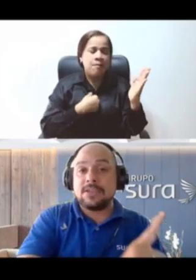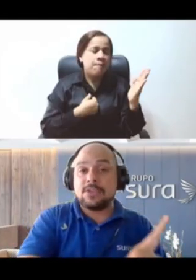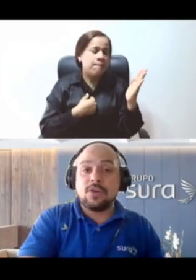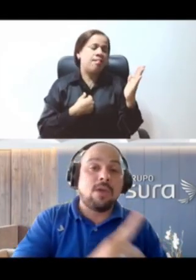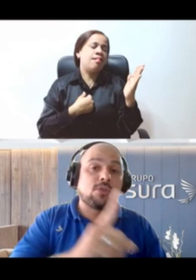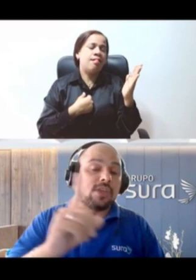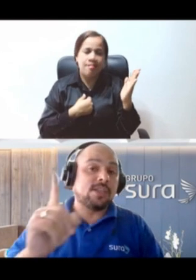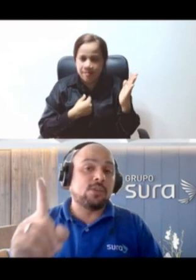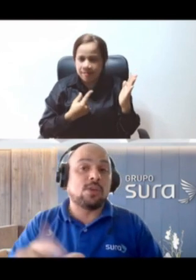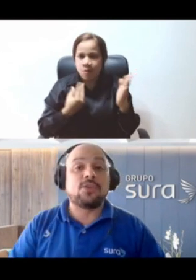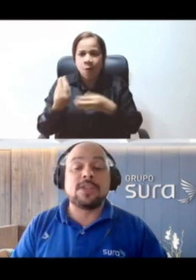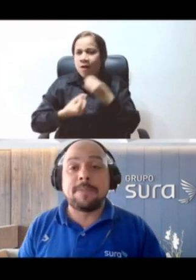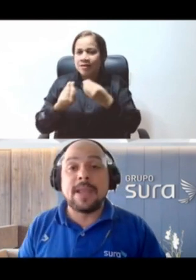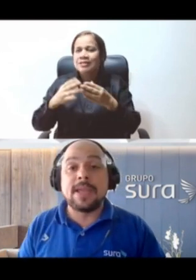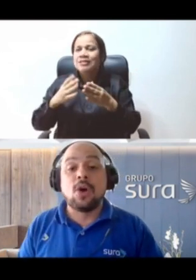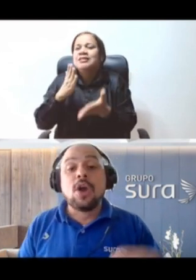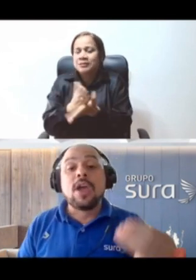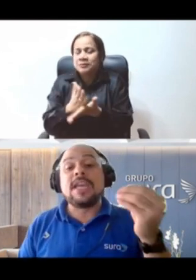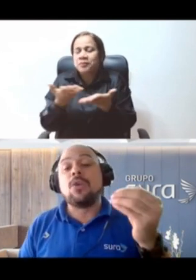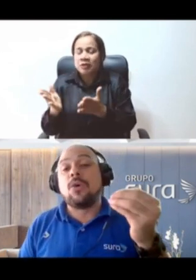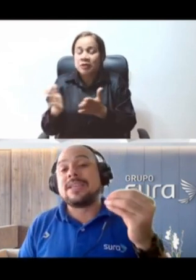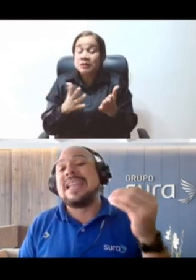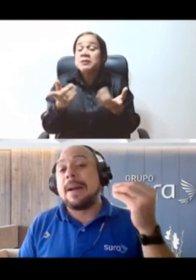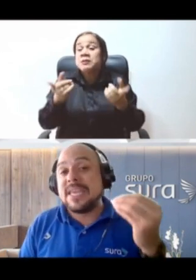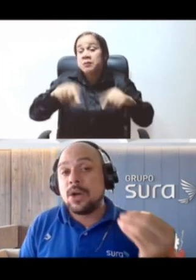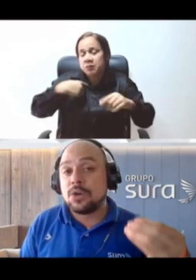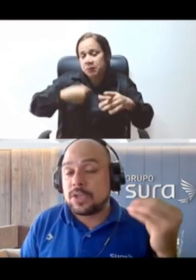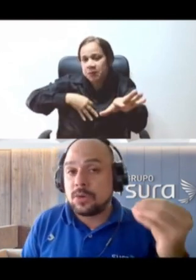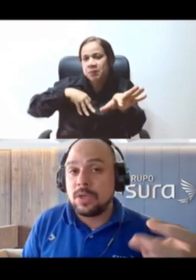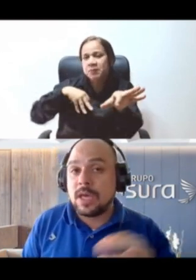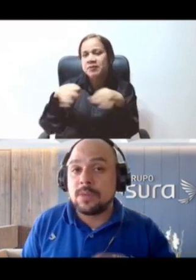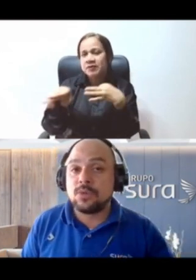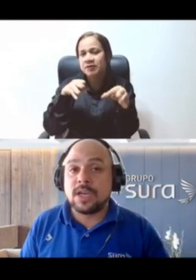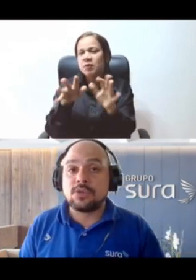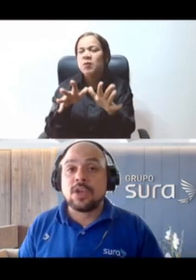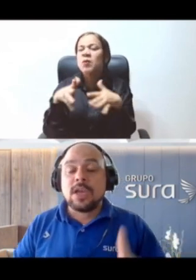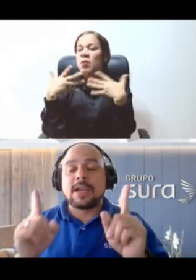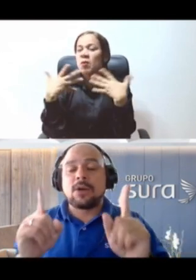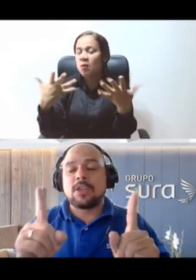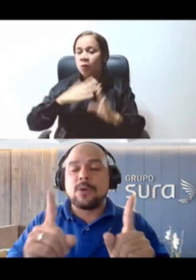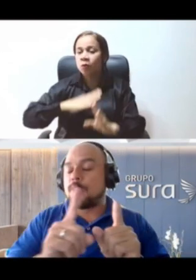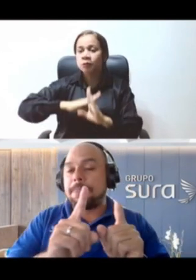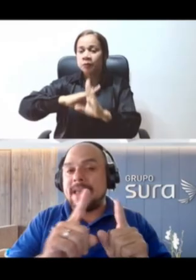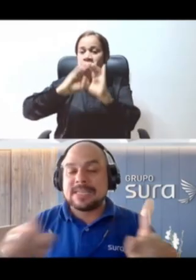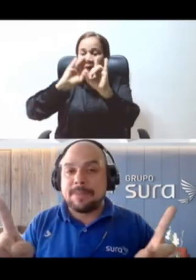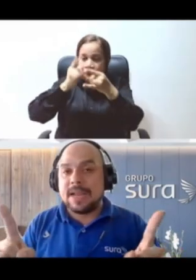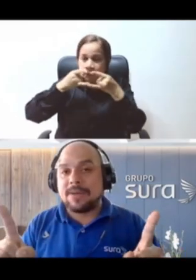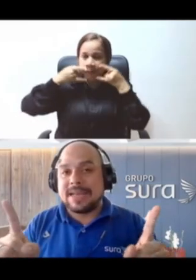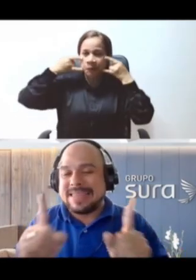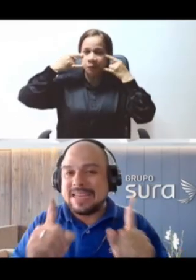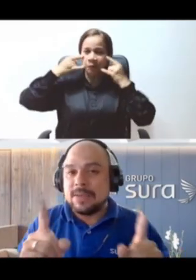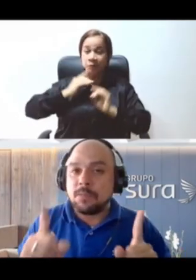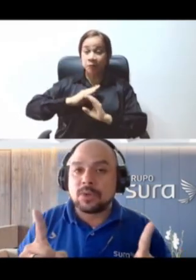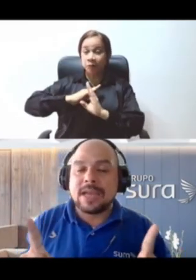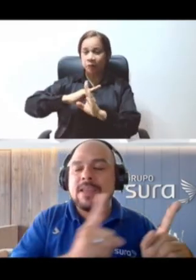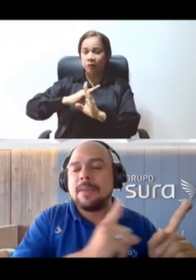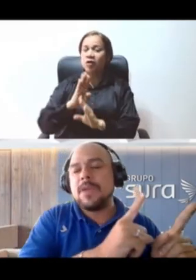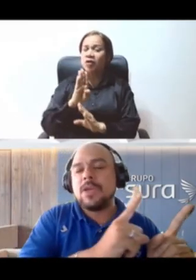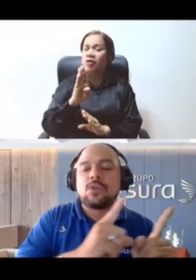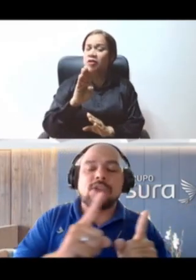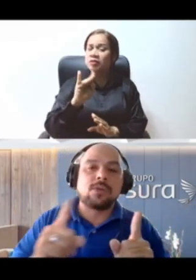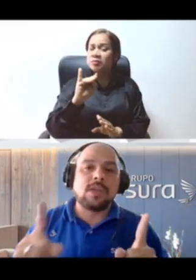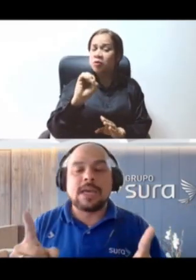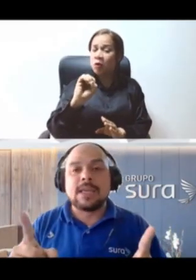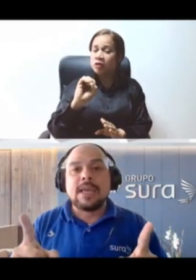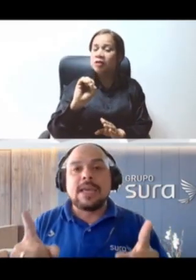operativa ante lesionados y situaciones de peligro, y lo es la bioseguridad, muchachos. Recordemos esa palabra tan